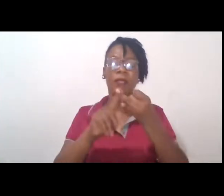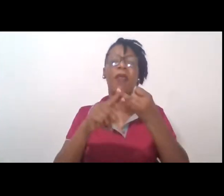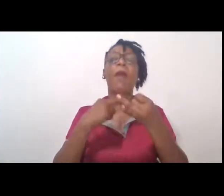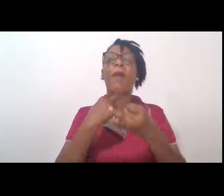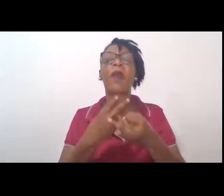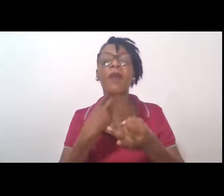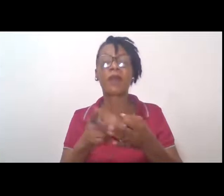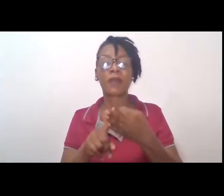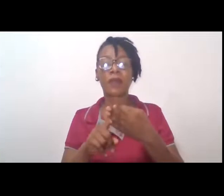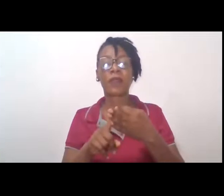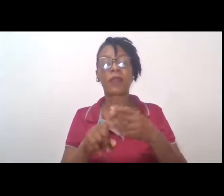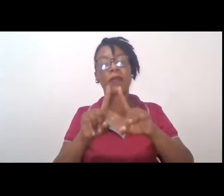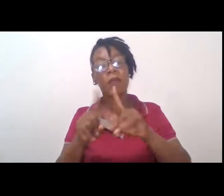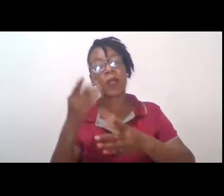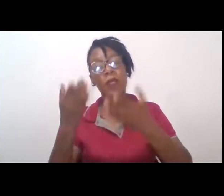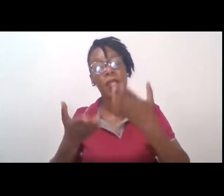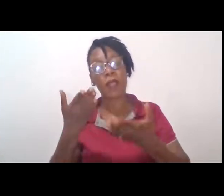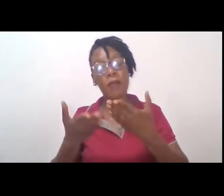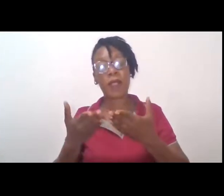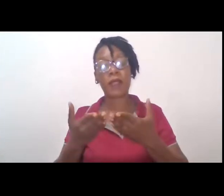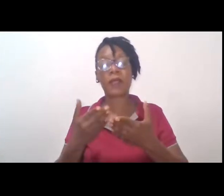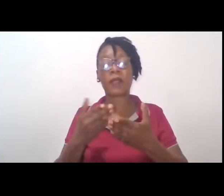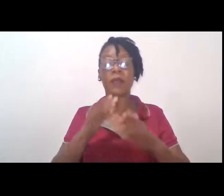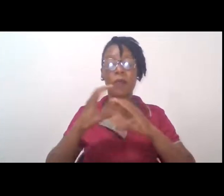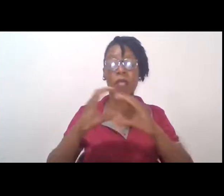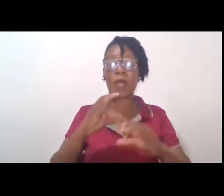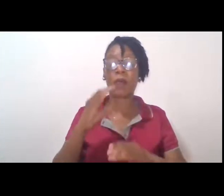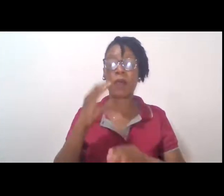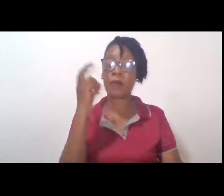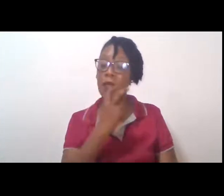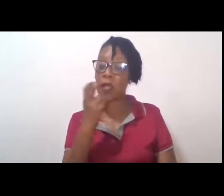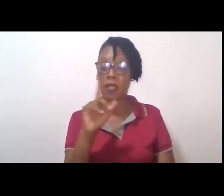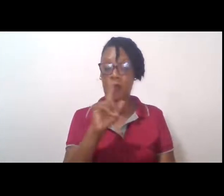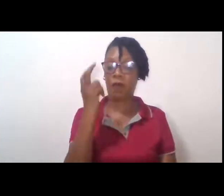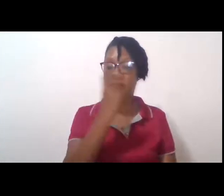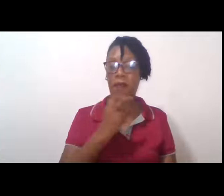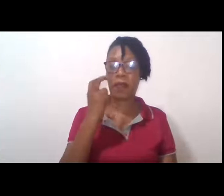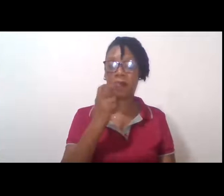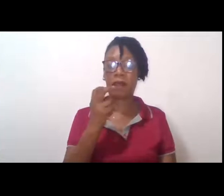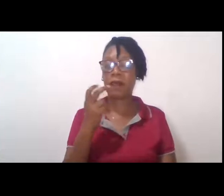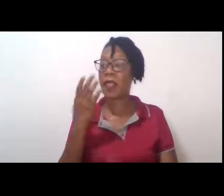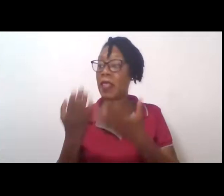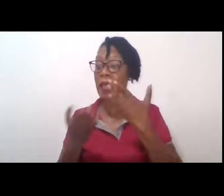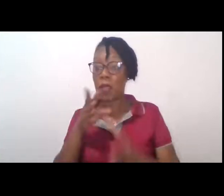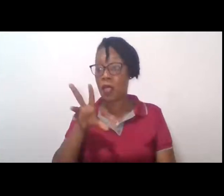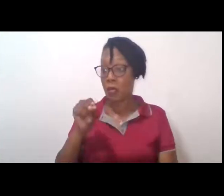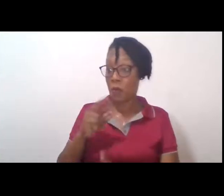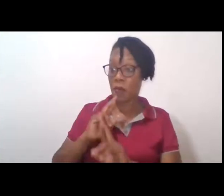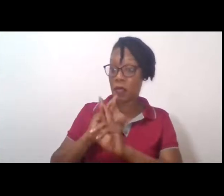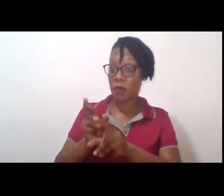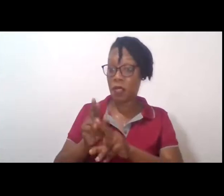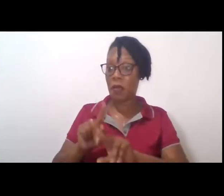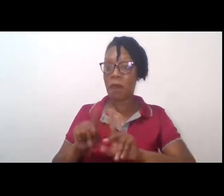también nos comunicamos de forma verbal y de forma no verbal. Y el hecho que tal vez ella no te esté contestando no quiere decir que ella no